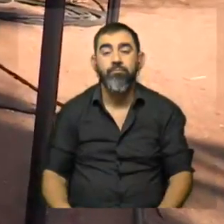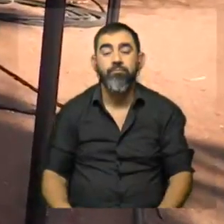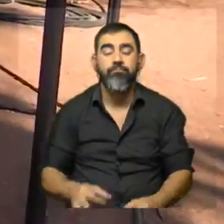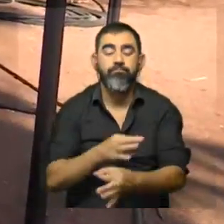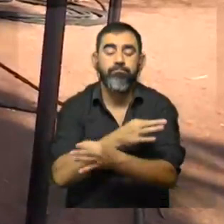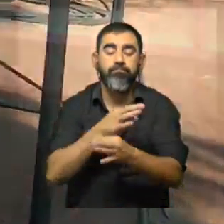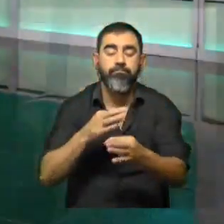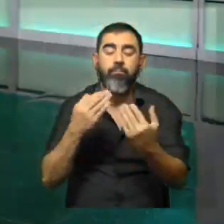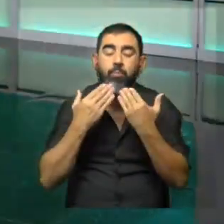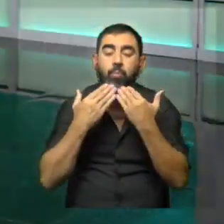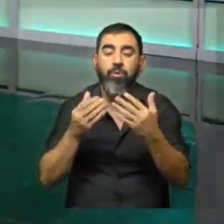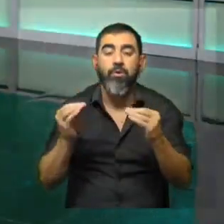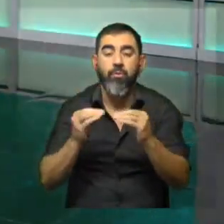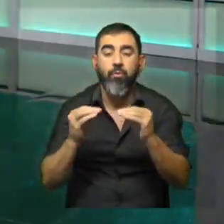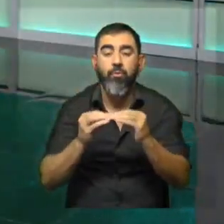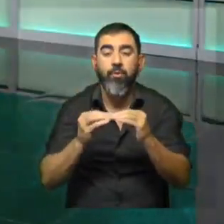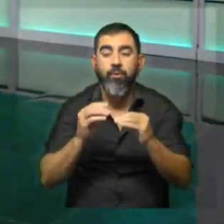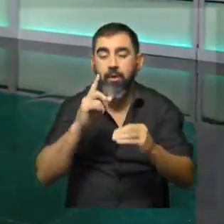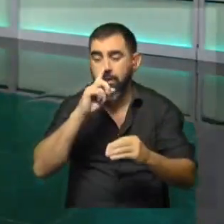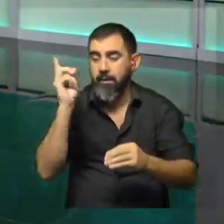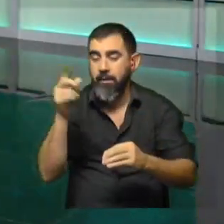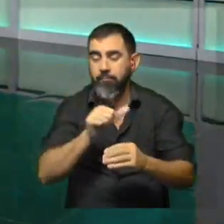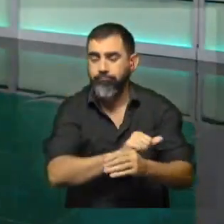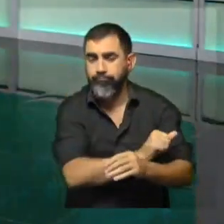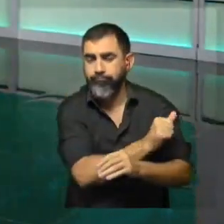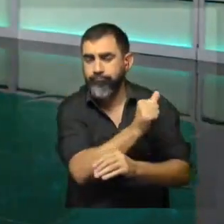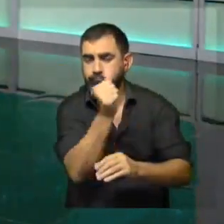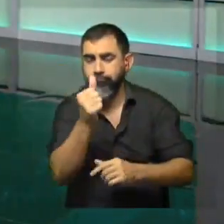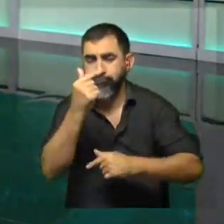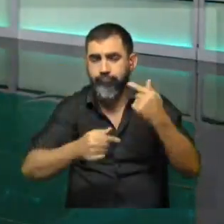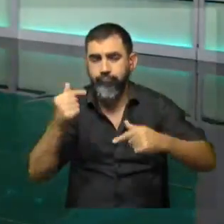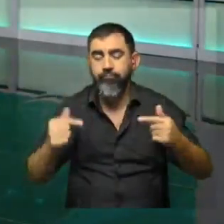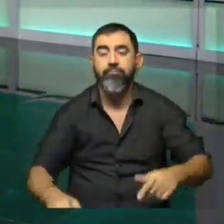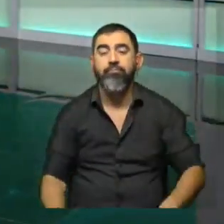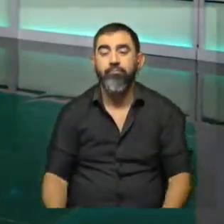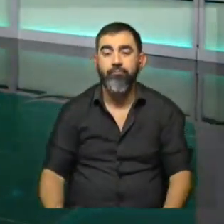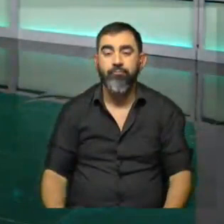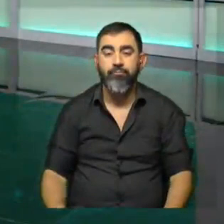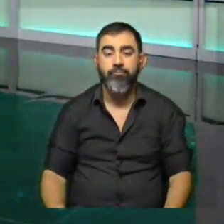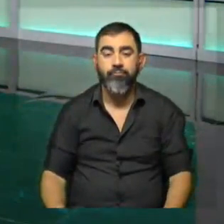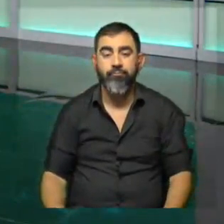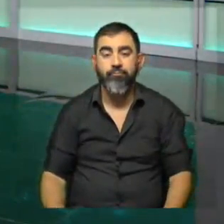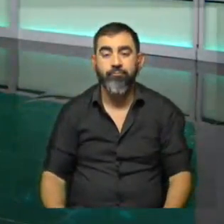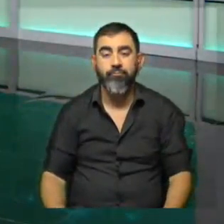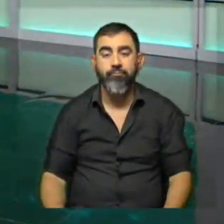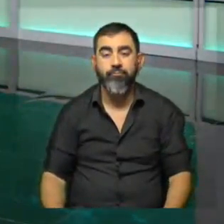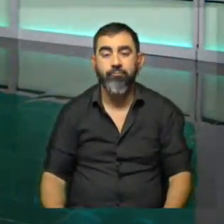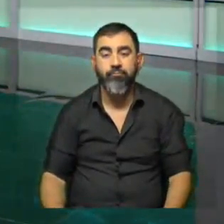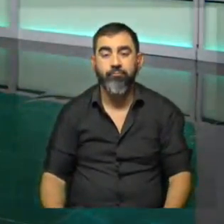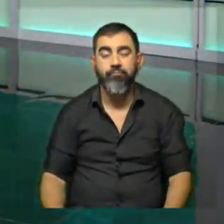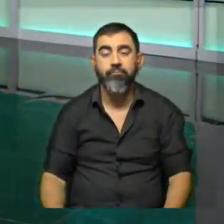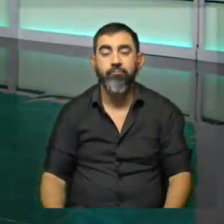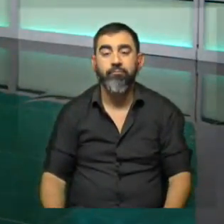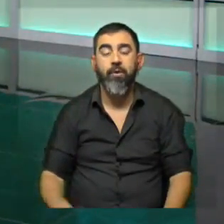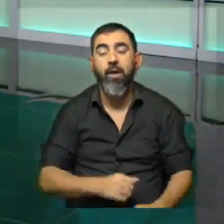impecable de Juan Pablo nos dio rápidamente si una recorrida no un pasaje por la historia de nuestro país tremendo Eh bueno así como